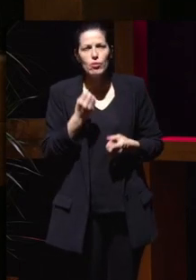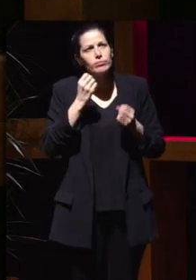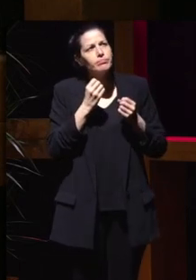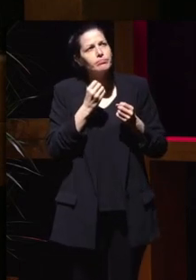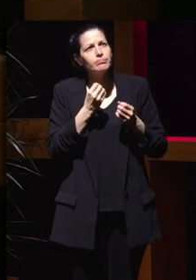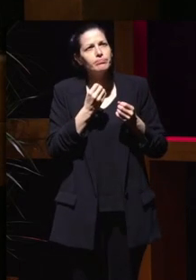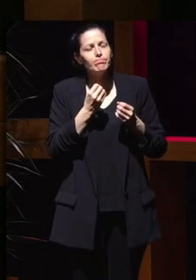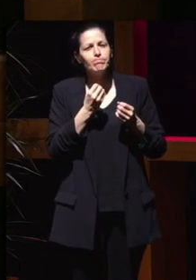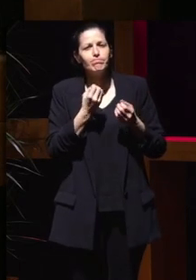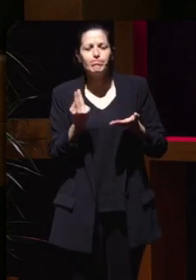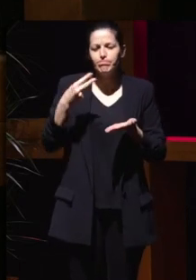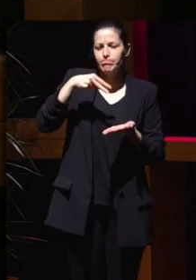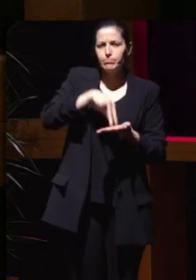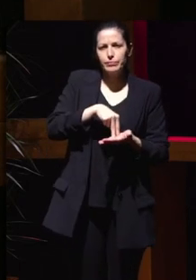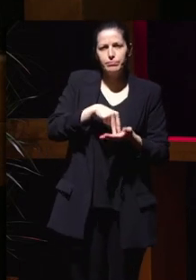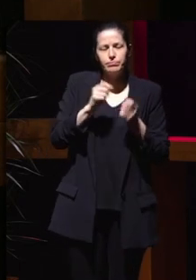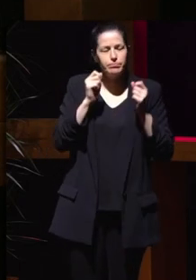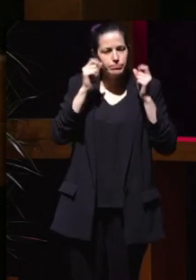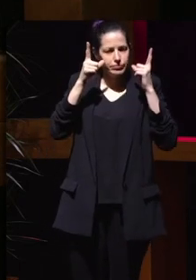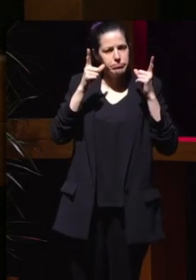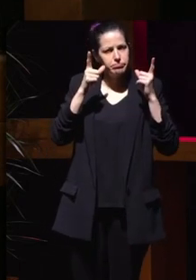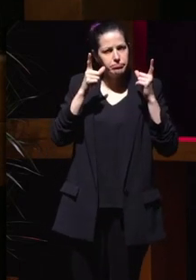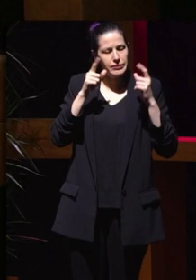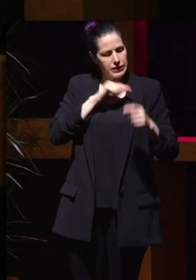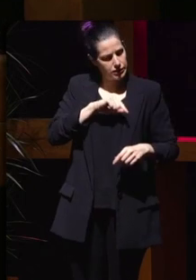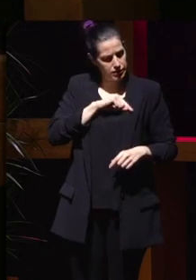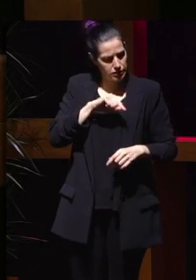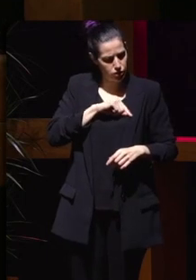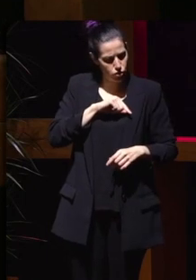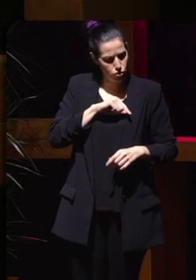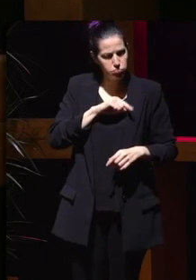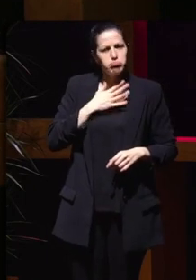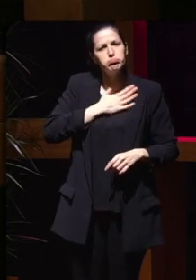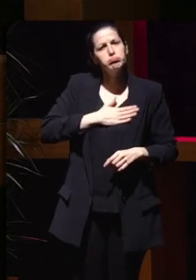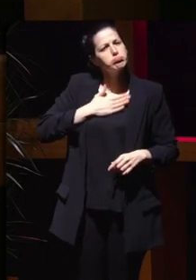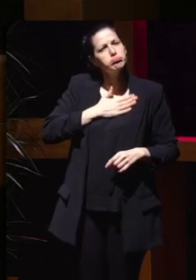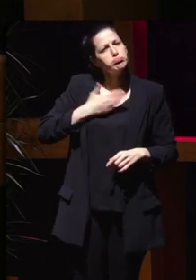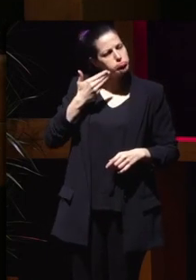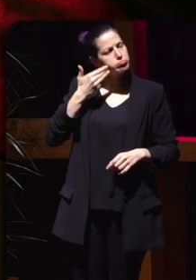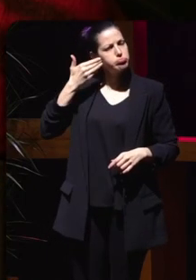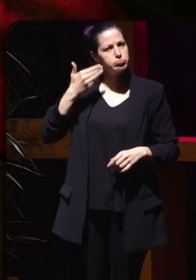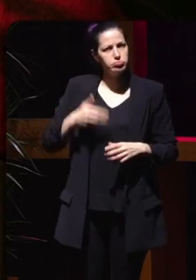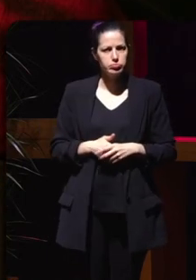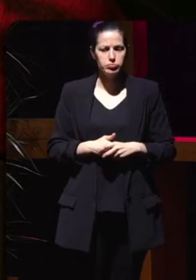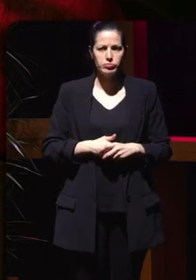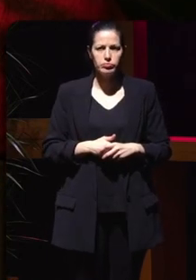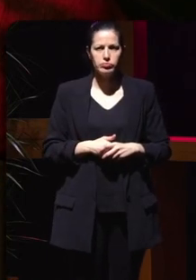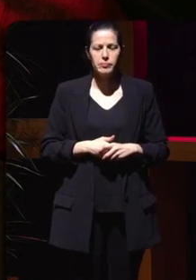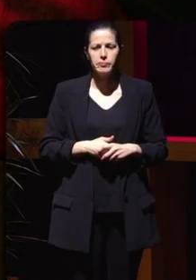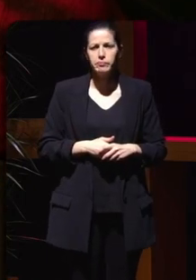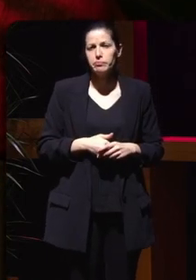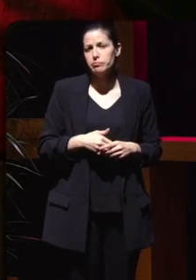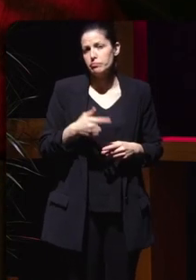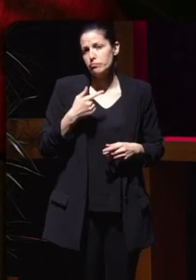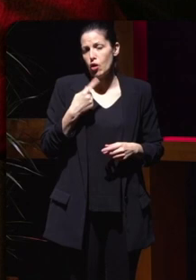sentirme satisfecha porque fago que sea bastante porque eso como millonaria